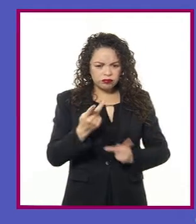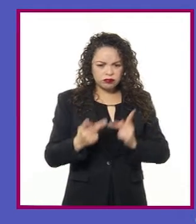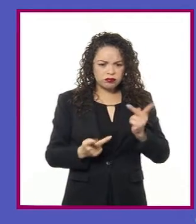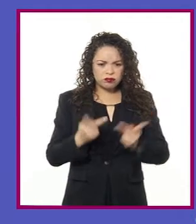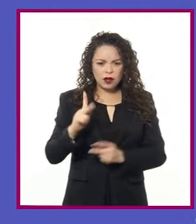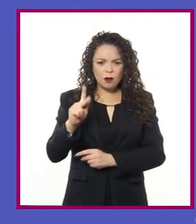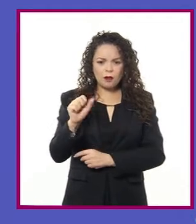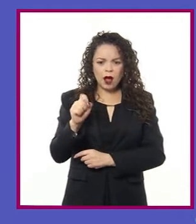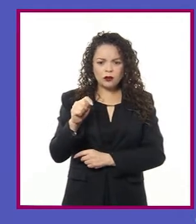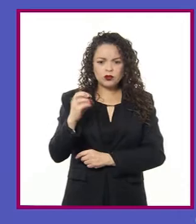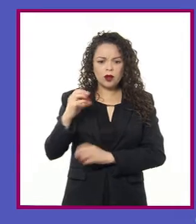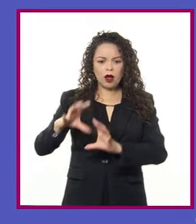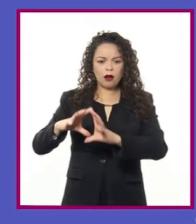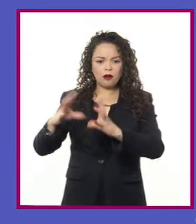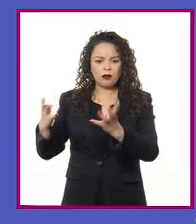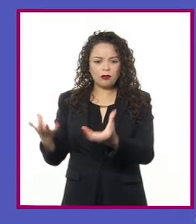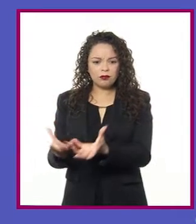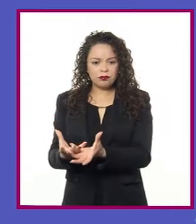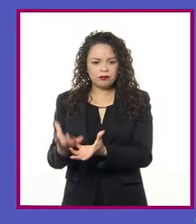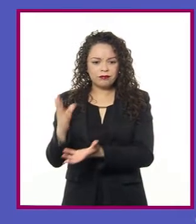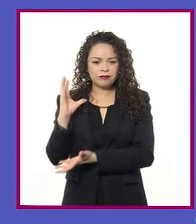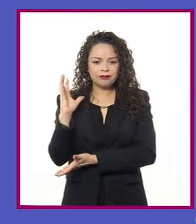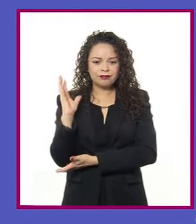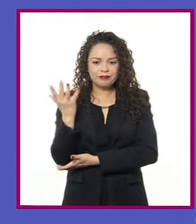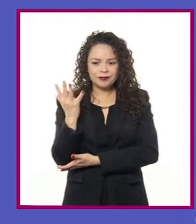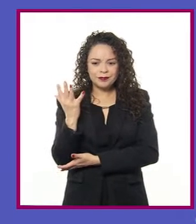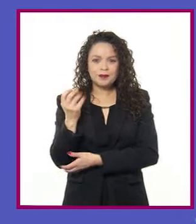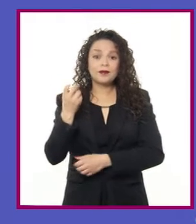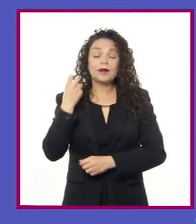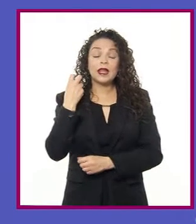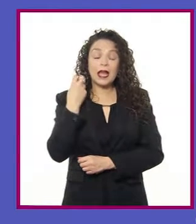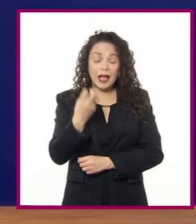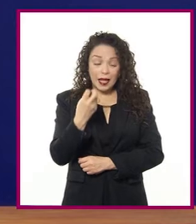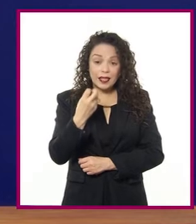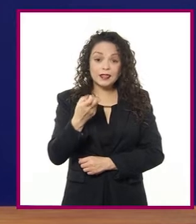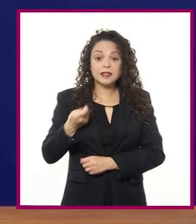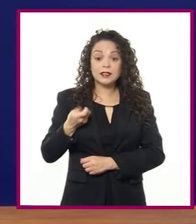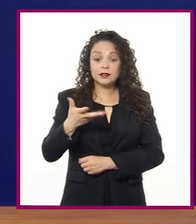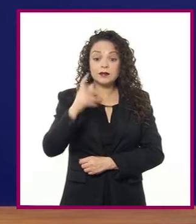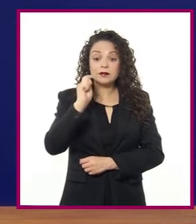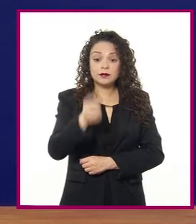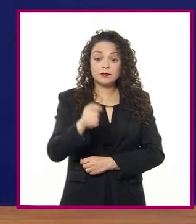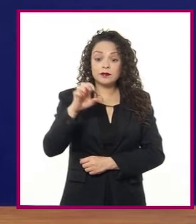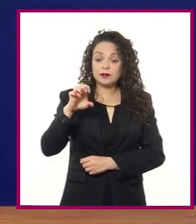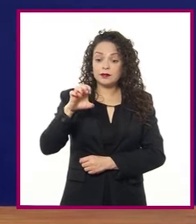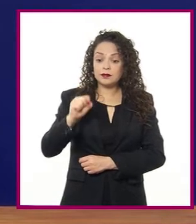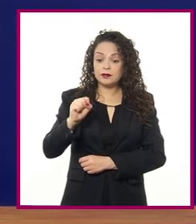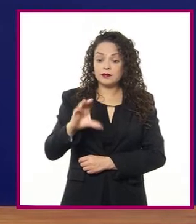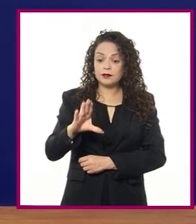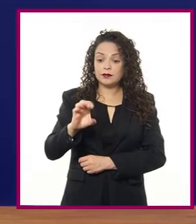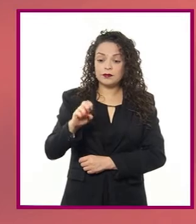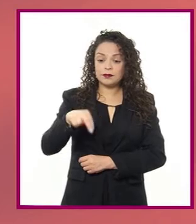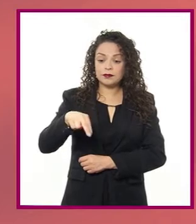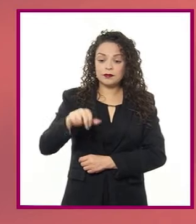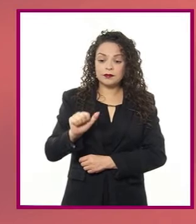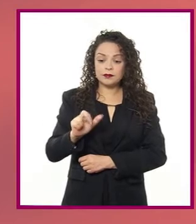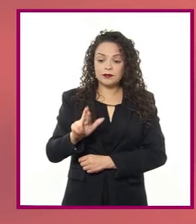arbusto. ¡Excelente! A estos elementos los llamaremos escenarios en las